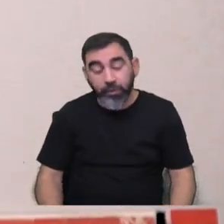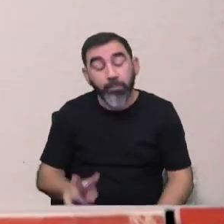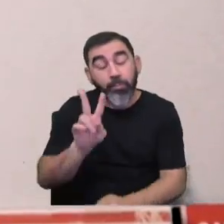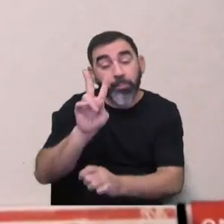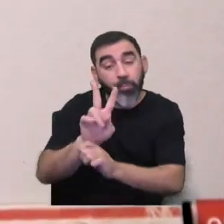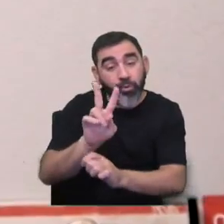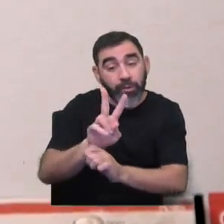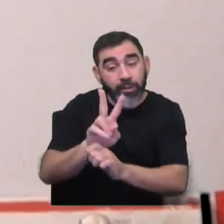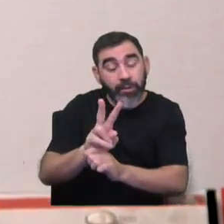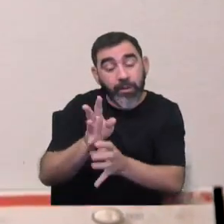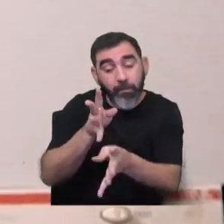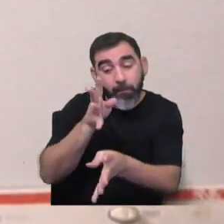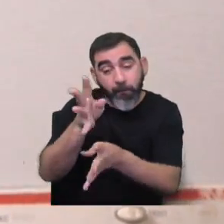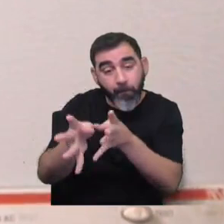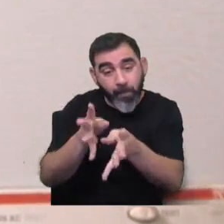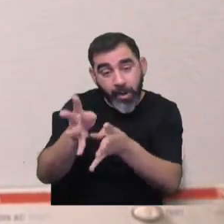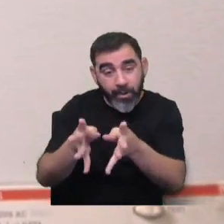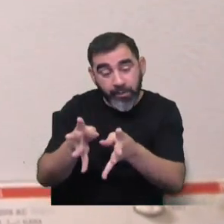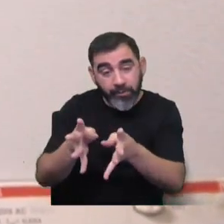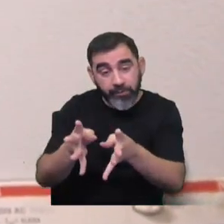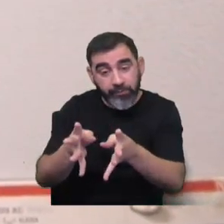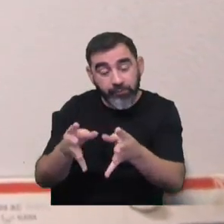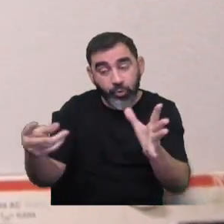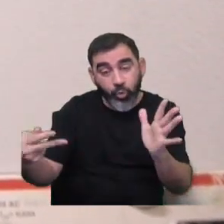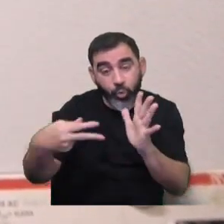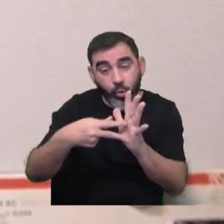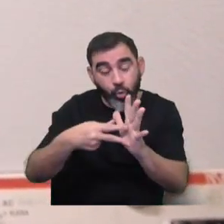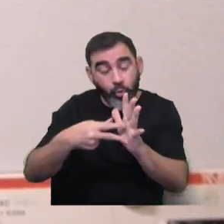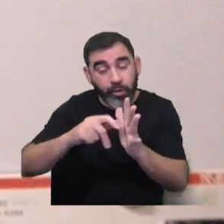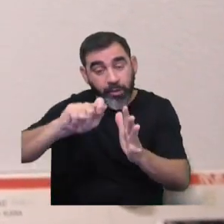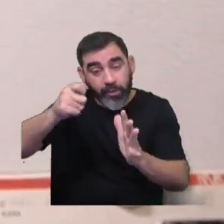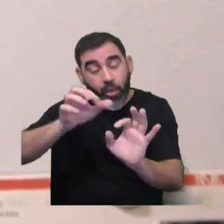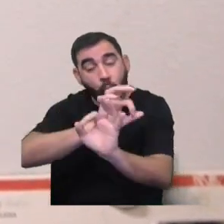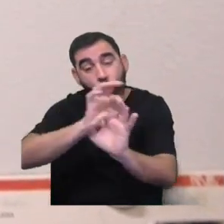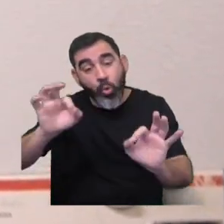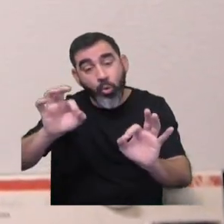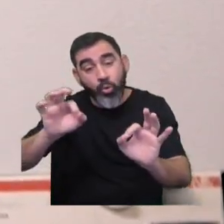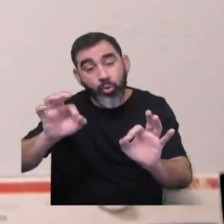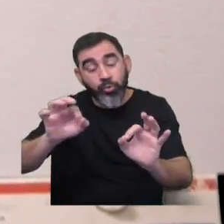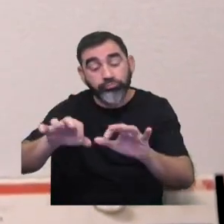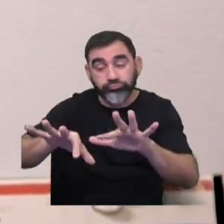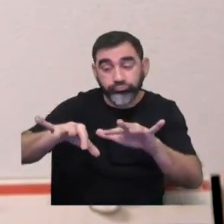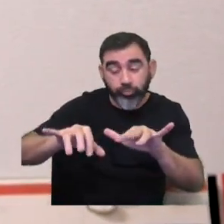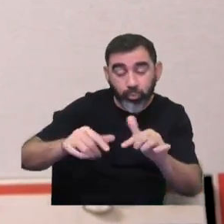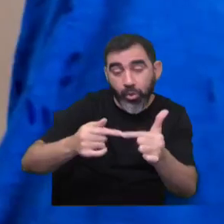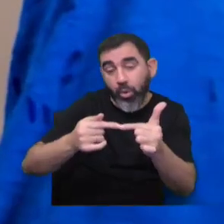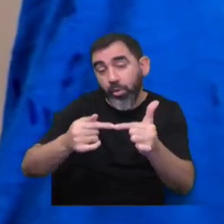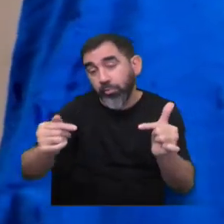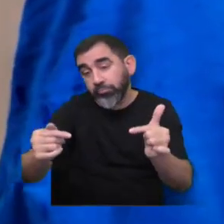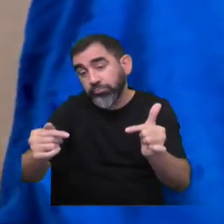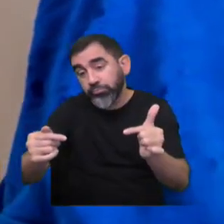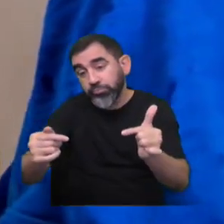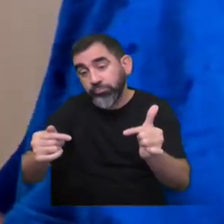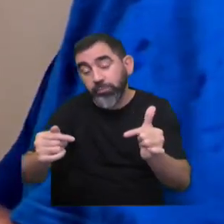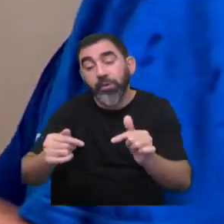proteger los equipos eléctricos o los equipos conectados a redes eléctricas o a redes de informática que sean